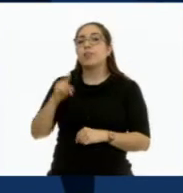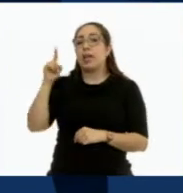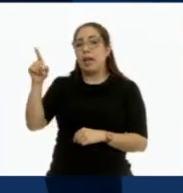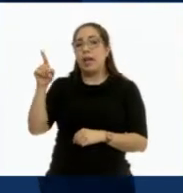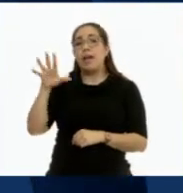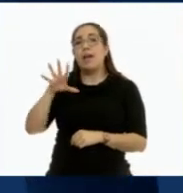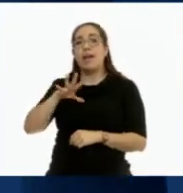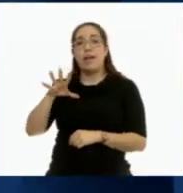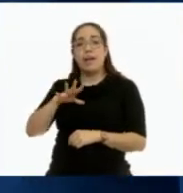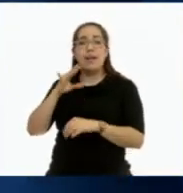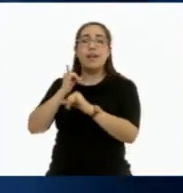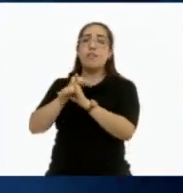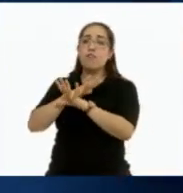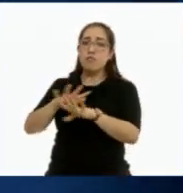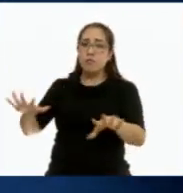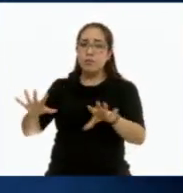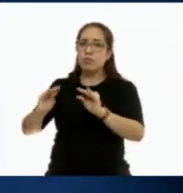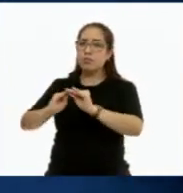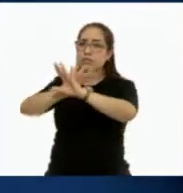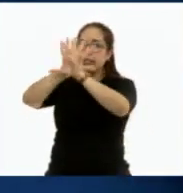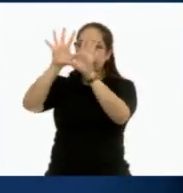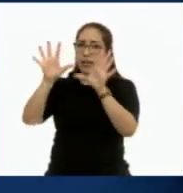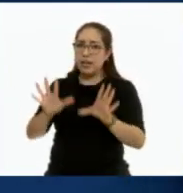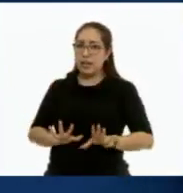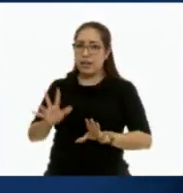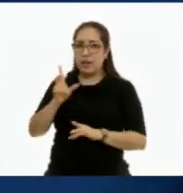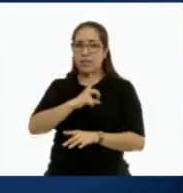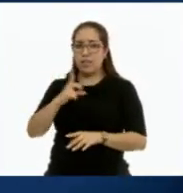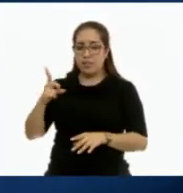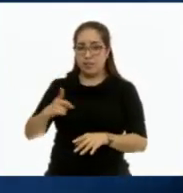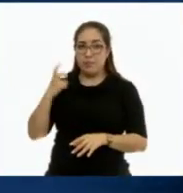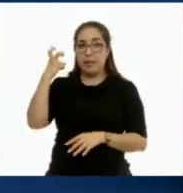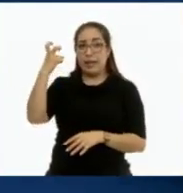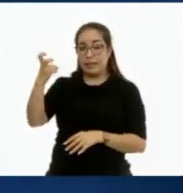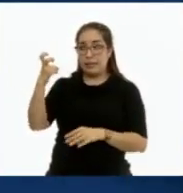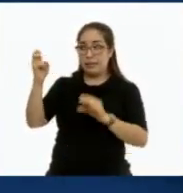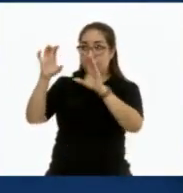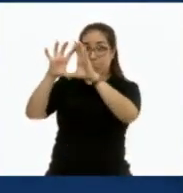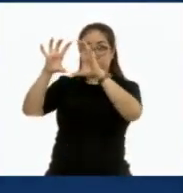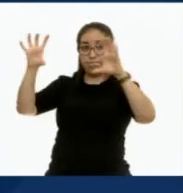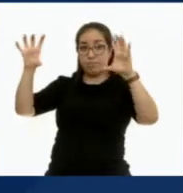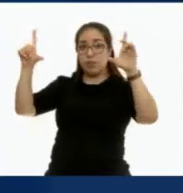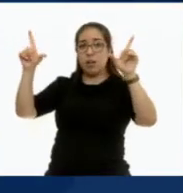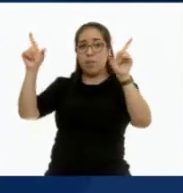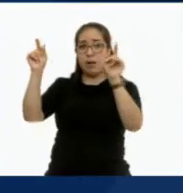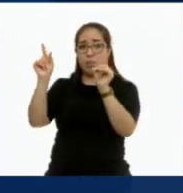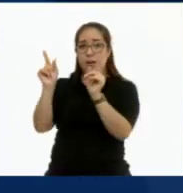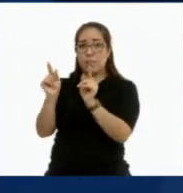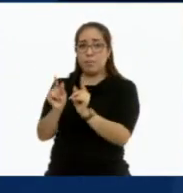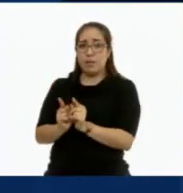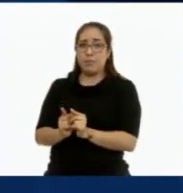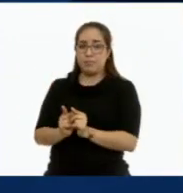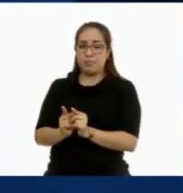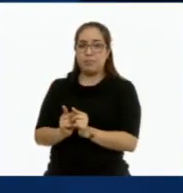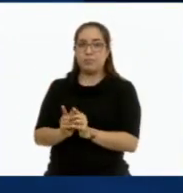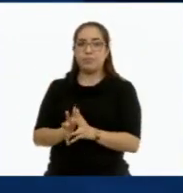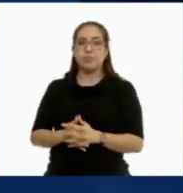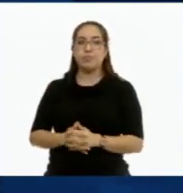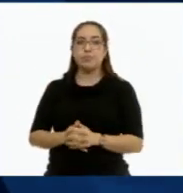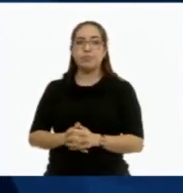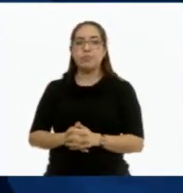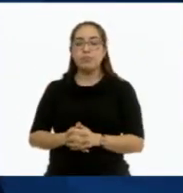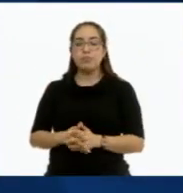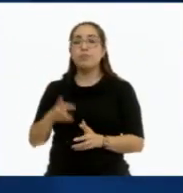presentar información concisa y clara. De acuerdo. Y va a ir de lo general a lo particular. Ok. Para